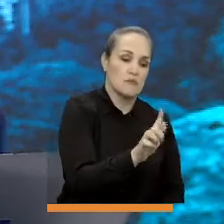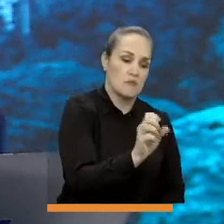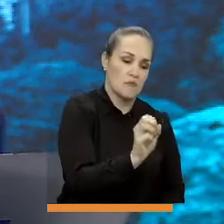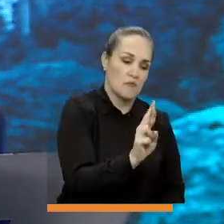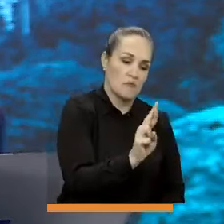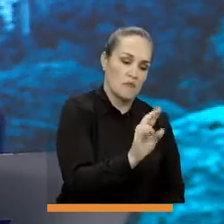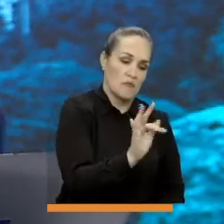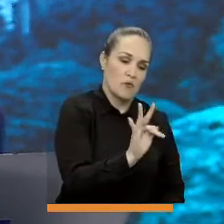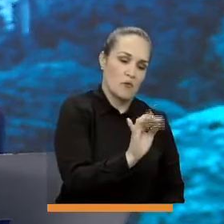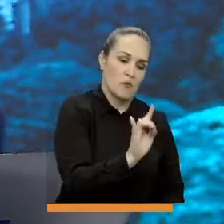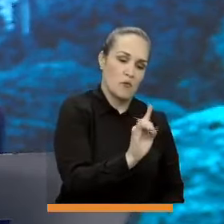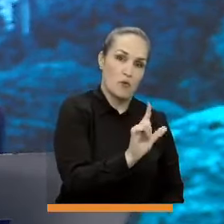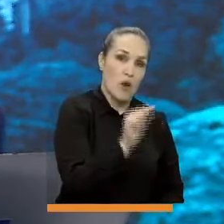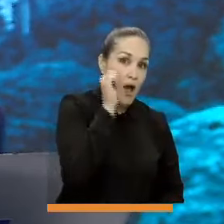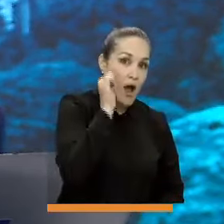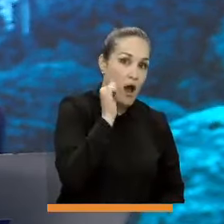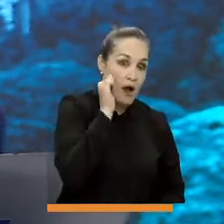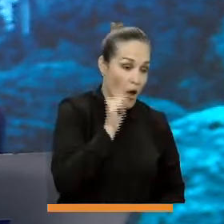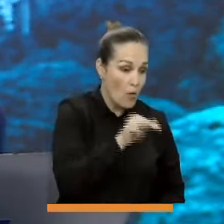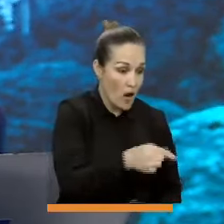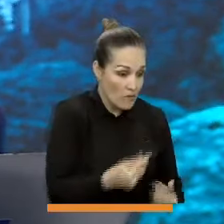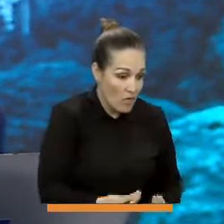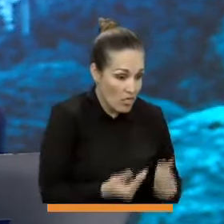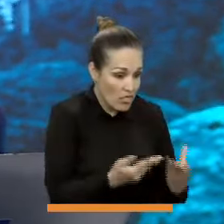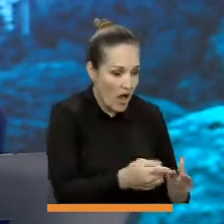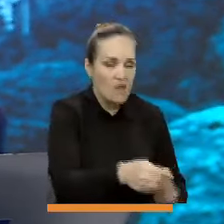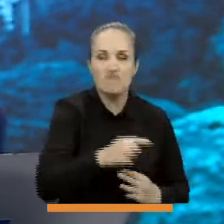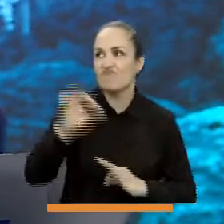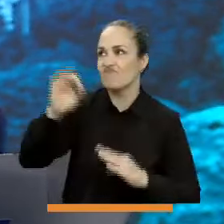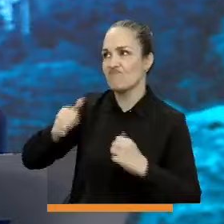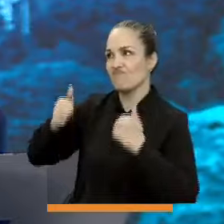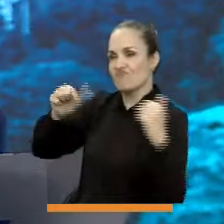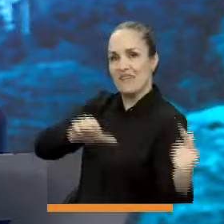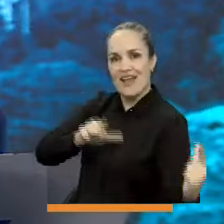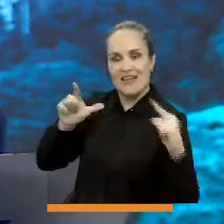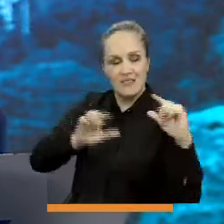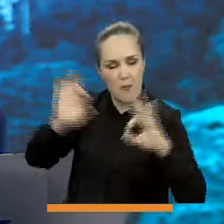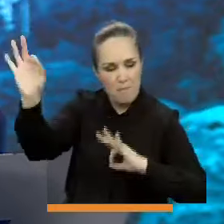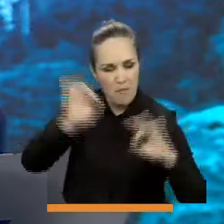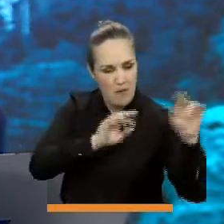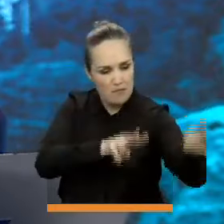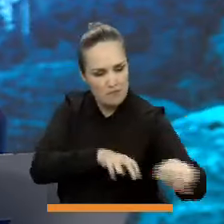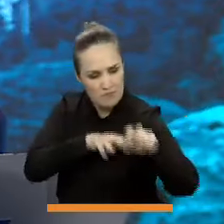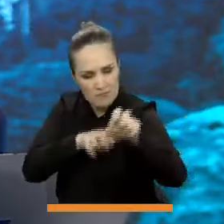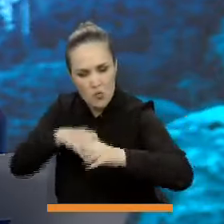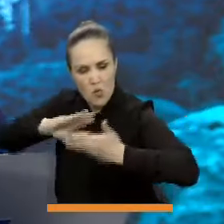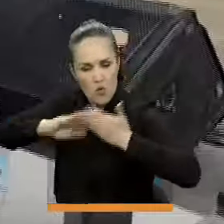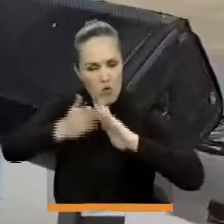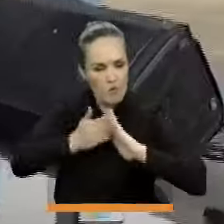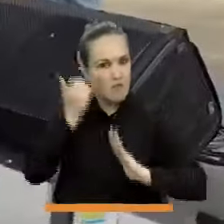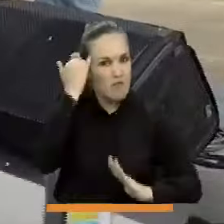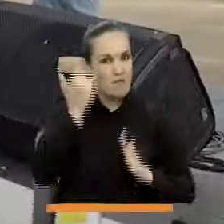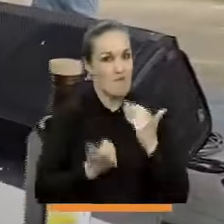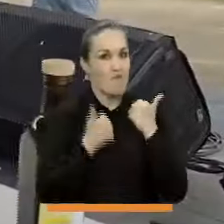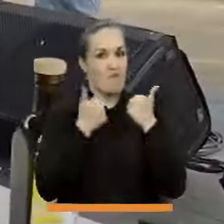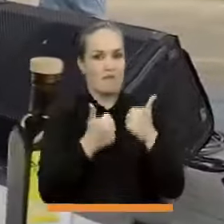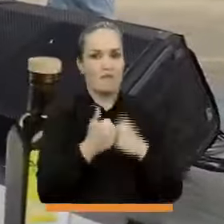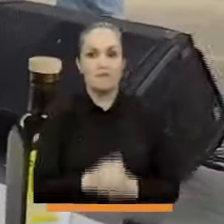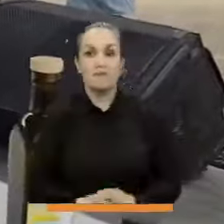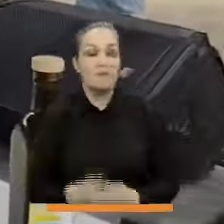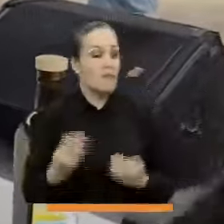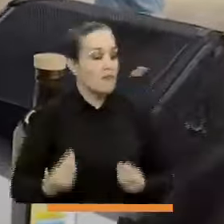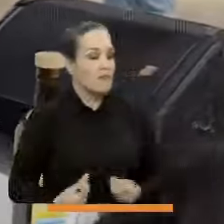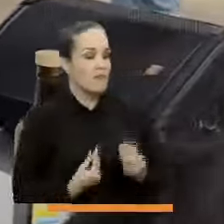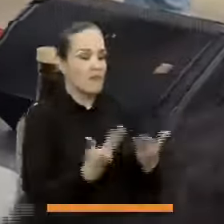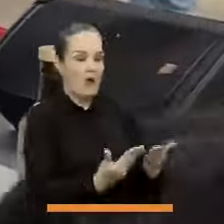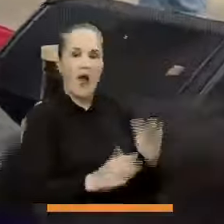declararon preparados para formalizar sus comunidades rurales en esta importante iniciativa. Entregar las herramientas